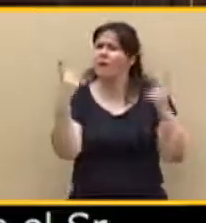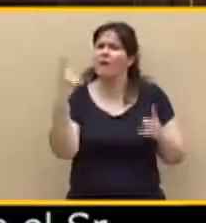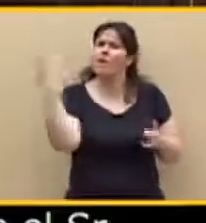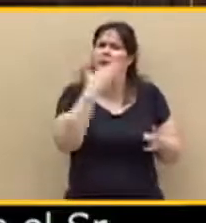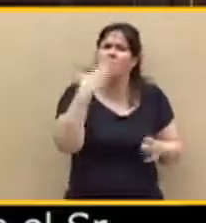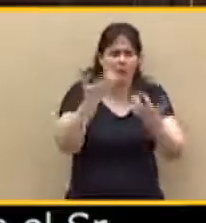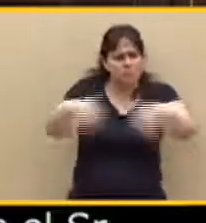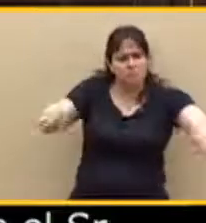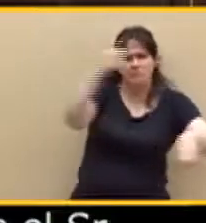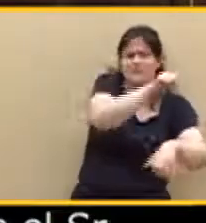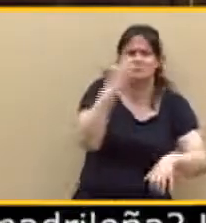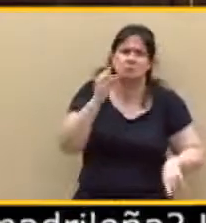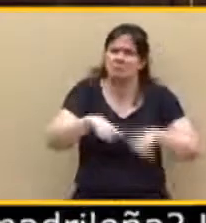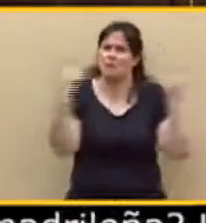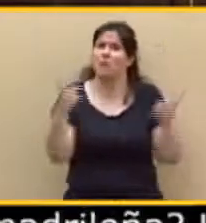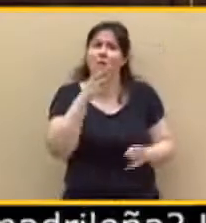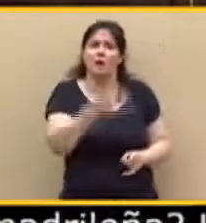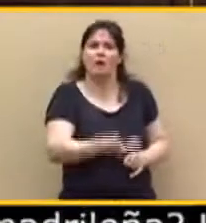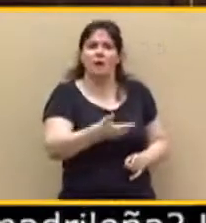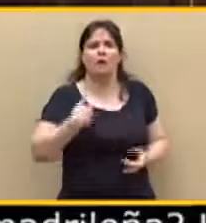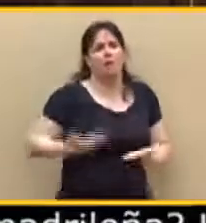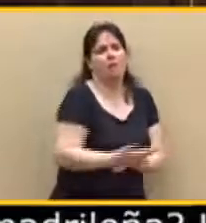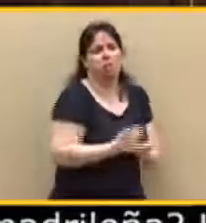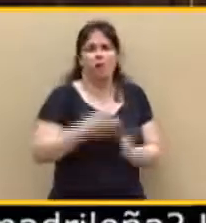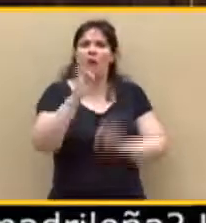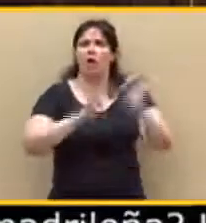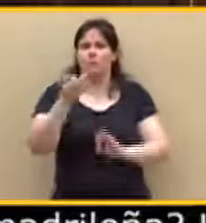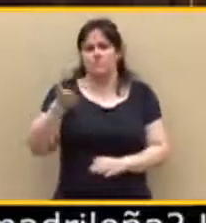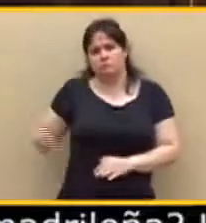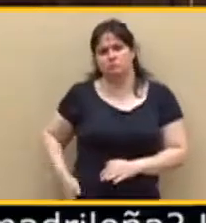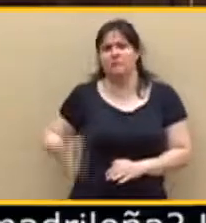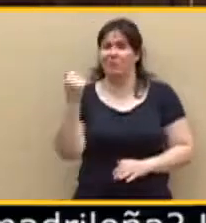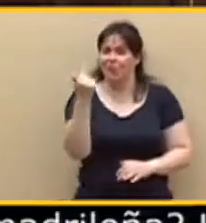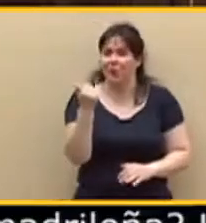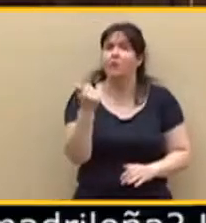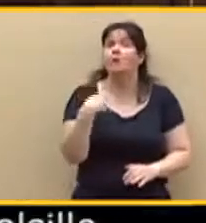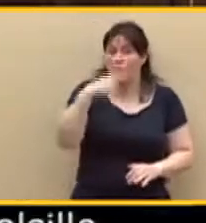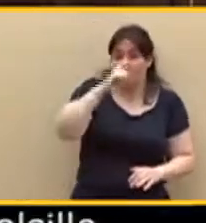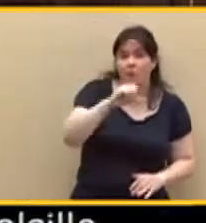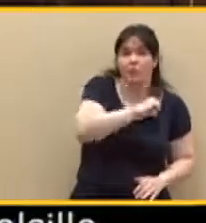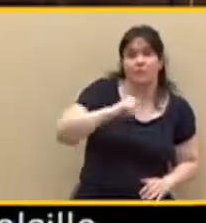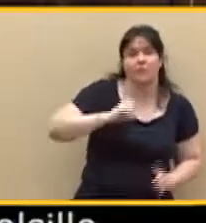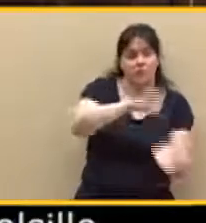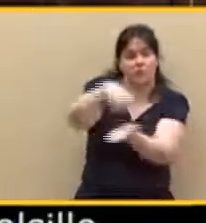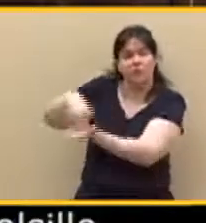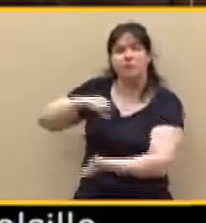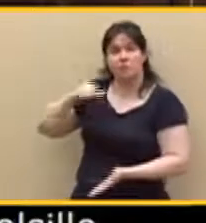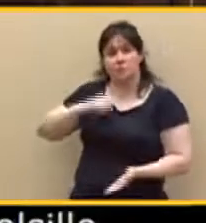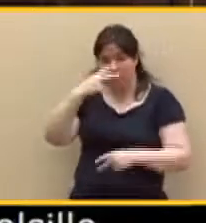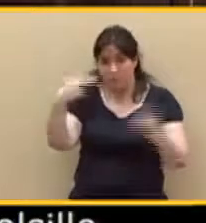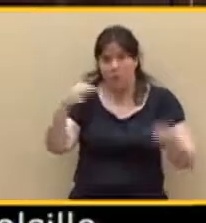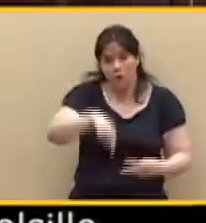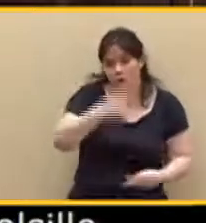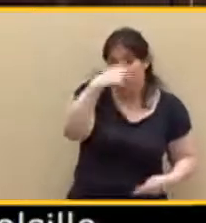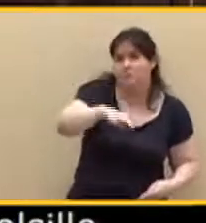señorías. Lo importante era que se llevaba la comisión al bolsillo. ¿Se acuerdan ustedes de la privatización de hospitales públicos? Hoy sabemos que, por ejemplo, la